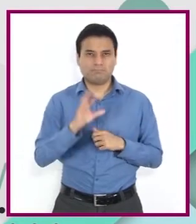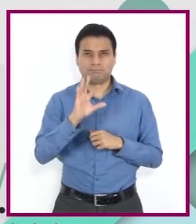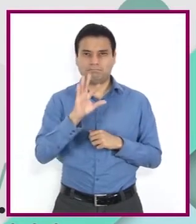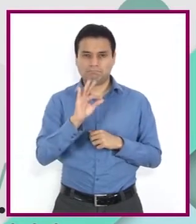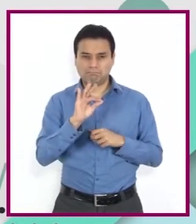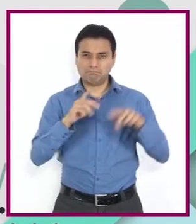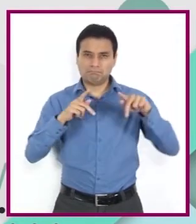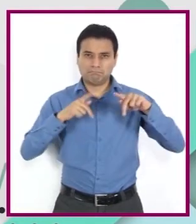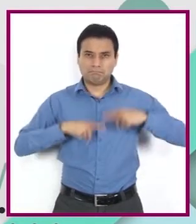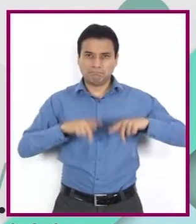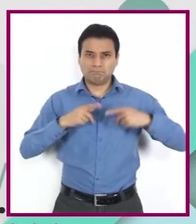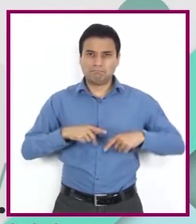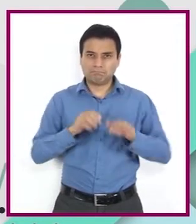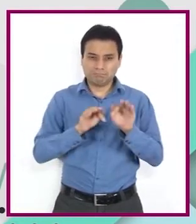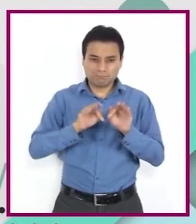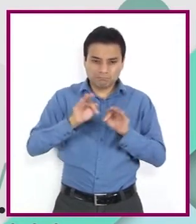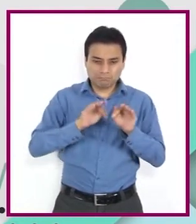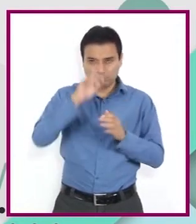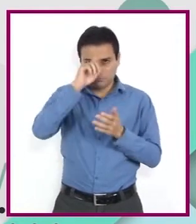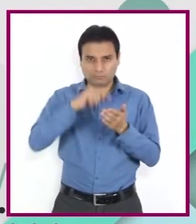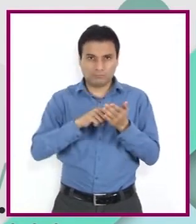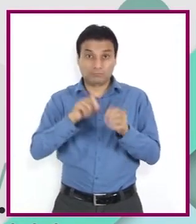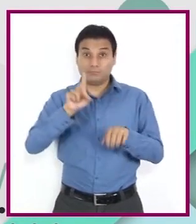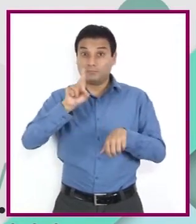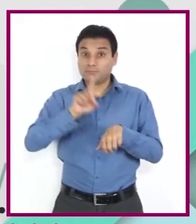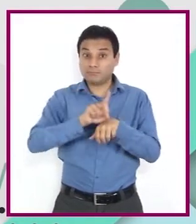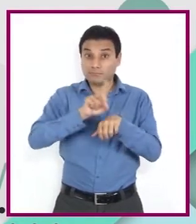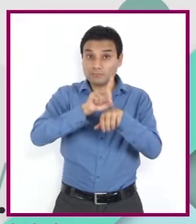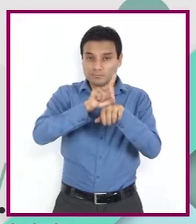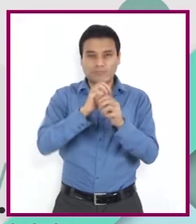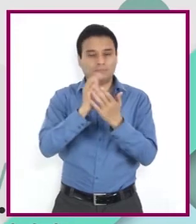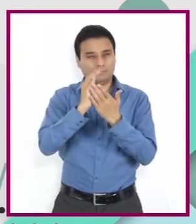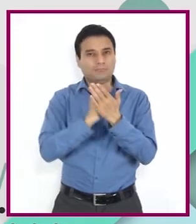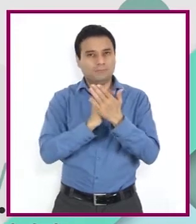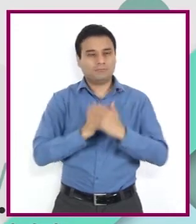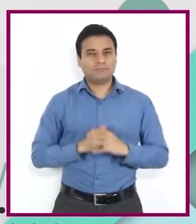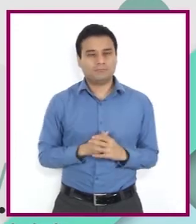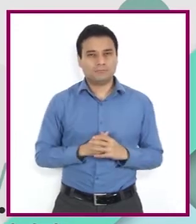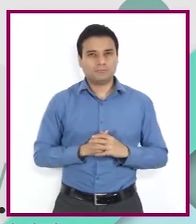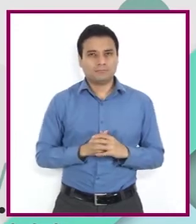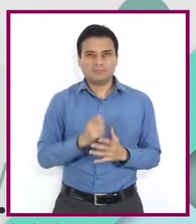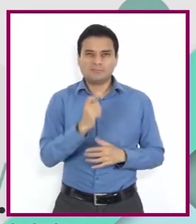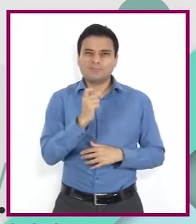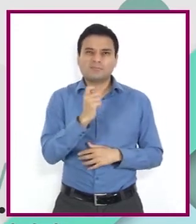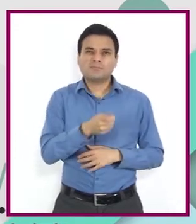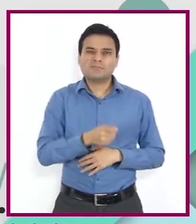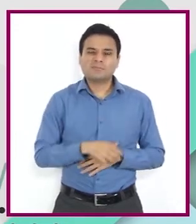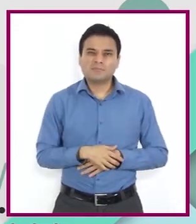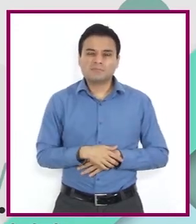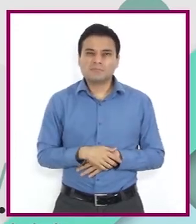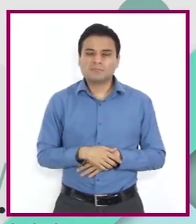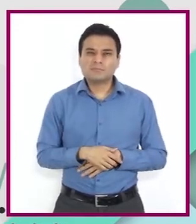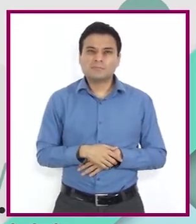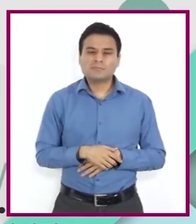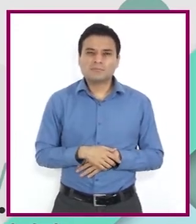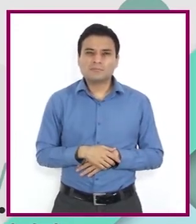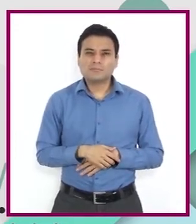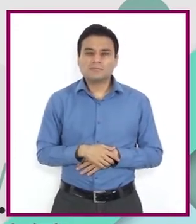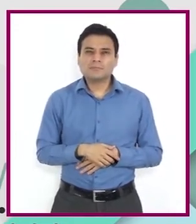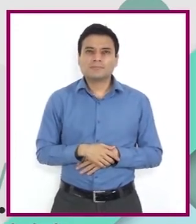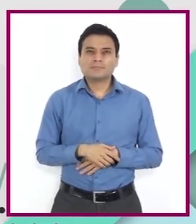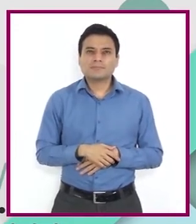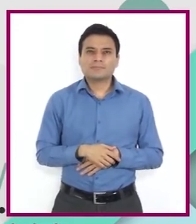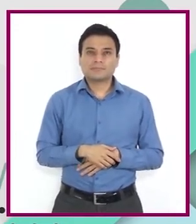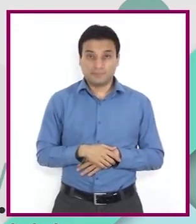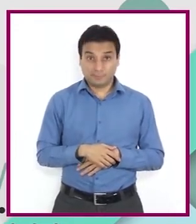obreros trabajando, se espera que el número de días de trabajo disminuya. Eso significa que la respuesta a la pregunta es: